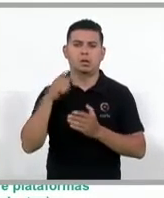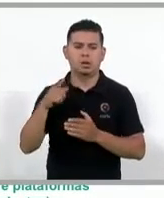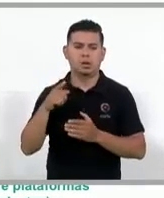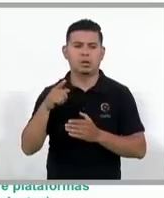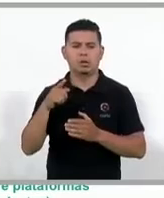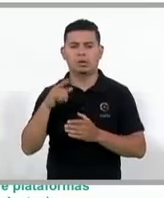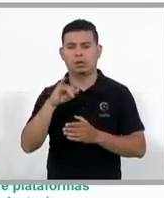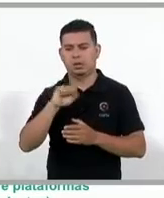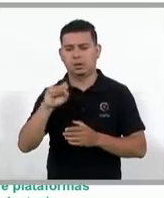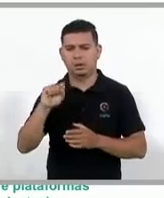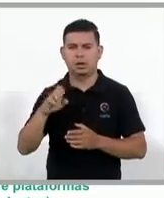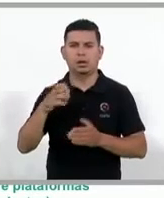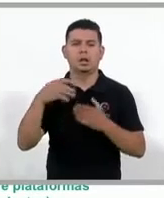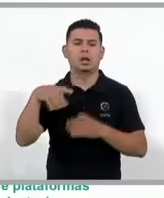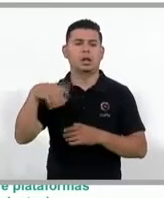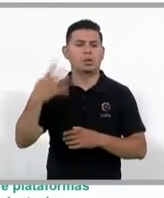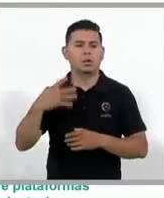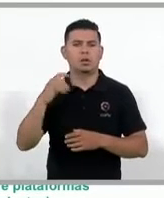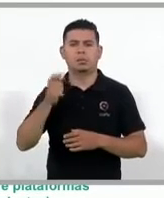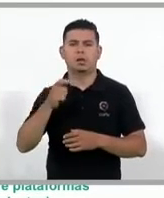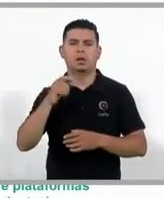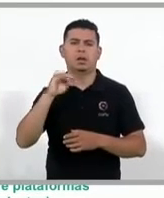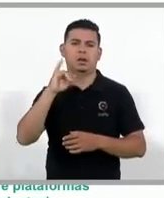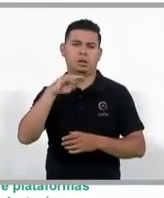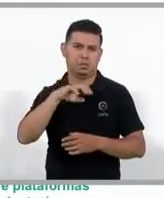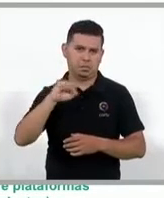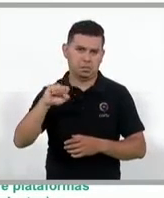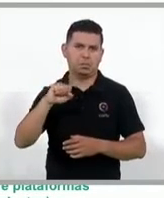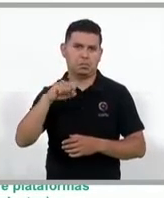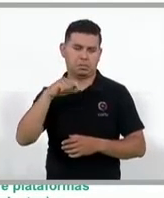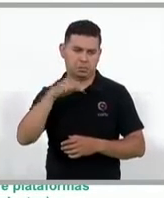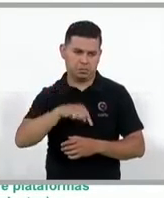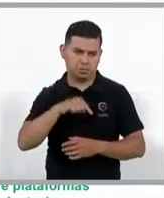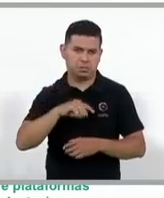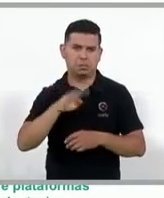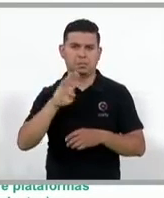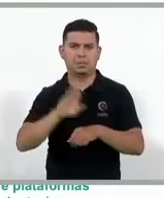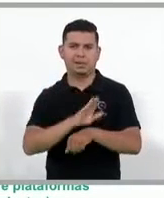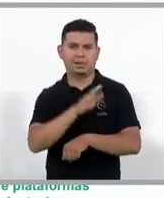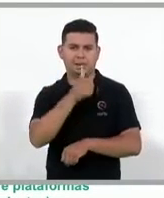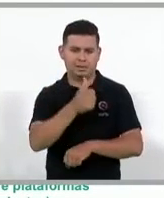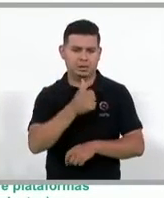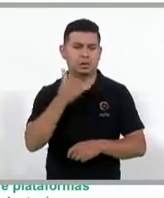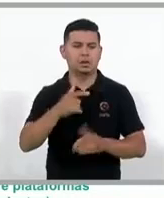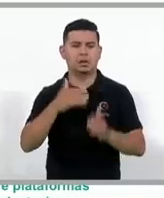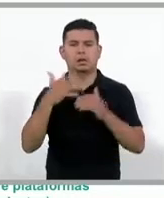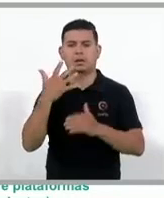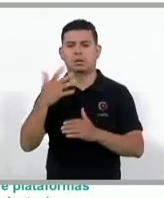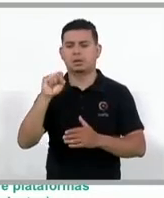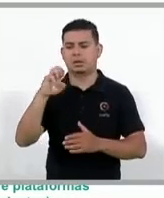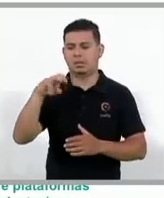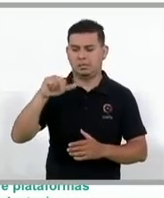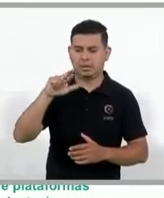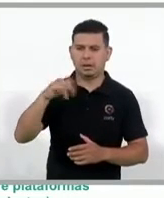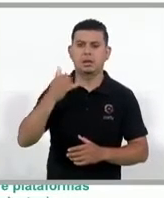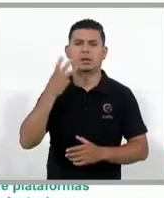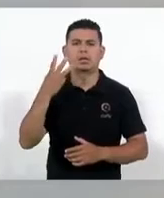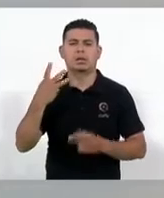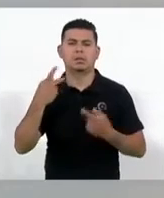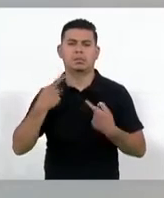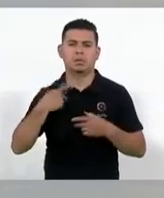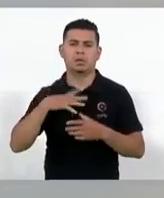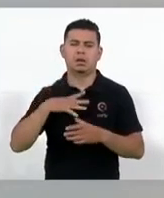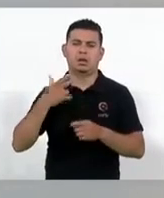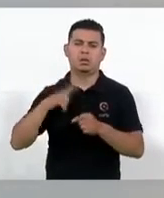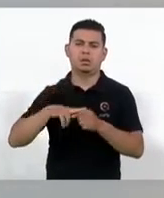14 en el instituto mexicano del seguro social régimen bienestar 5 en secretaría de marina- 3 en sedena